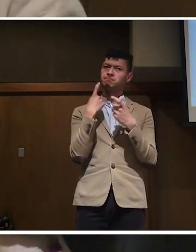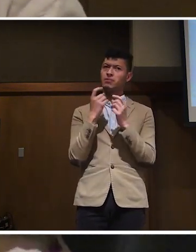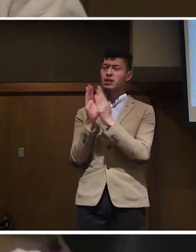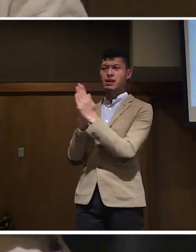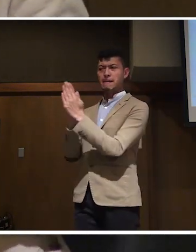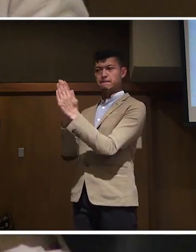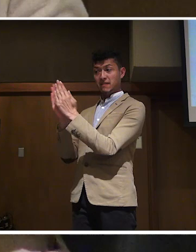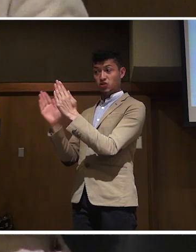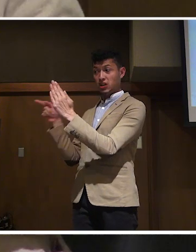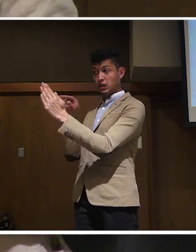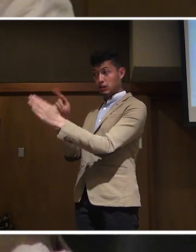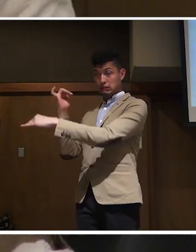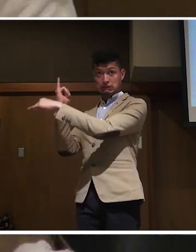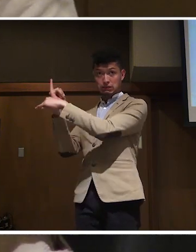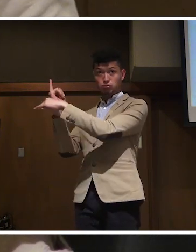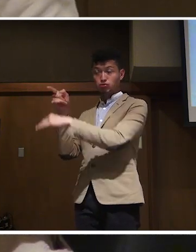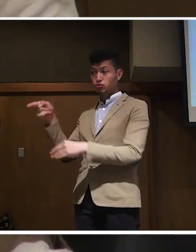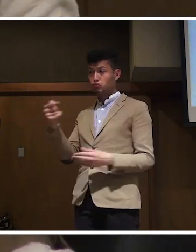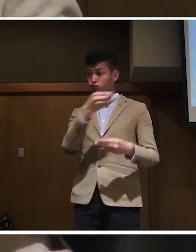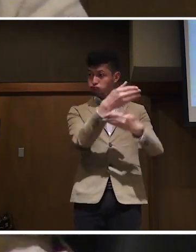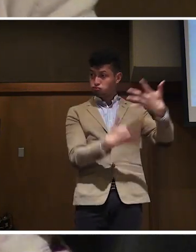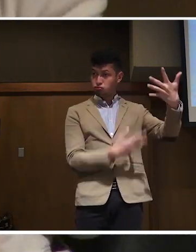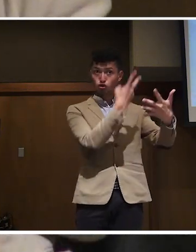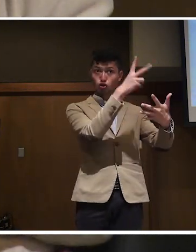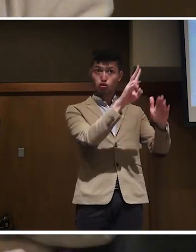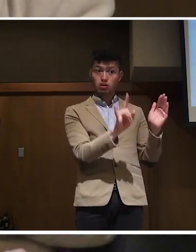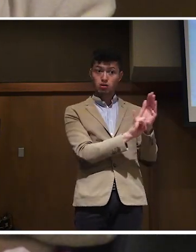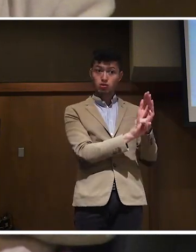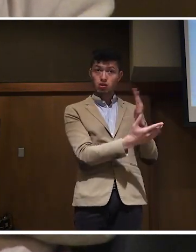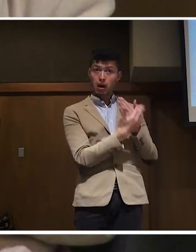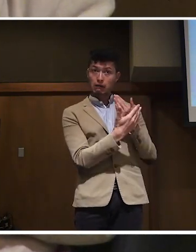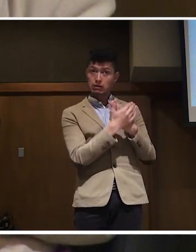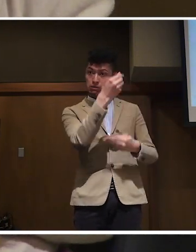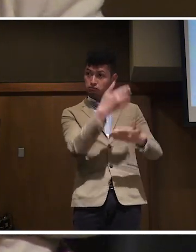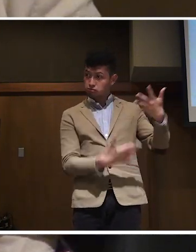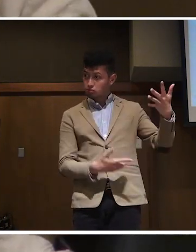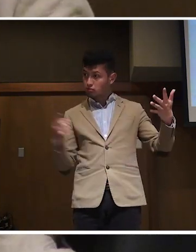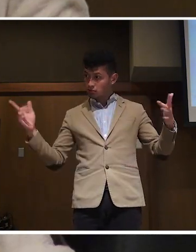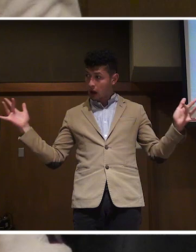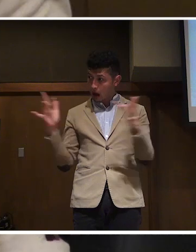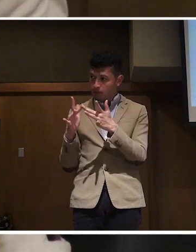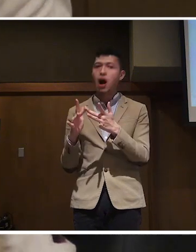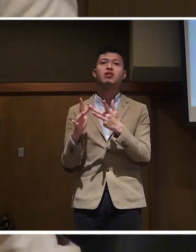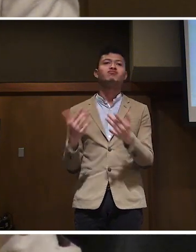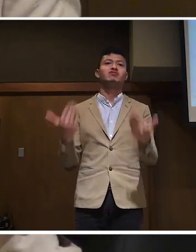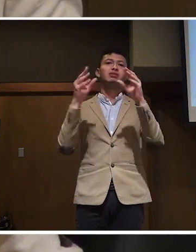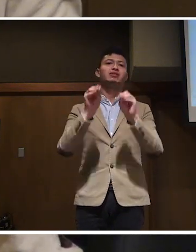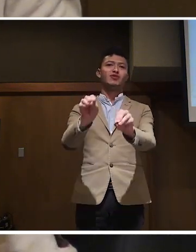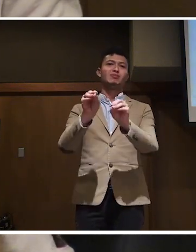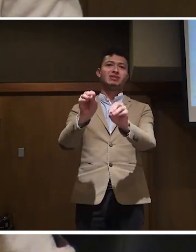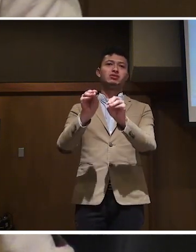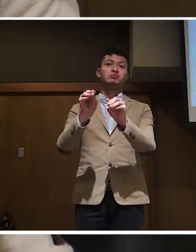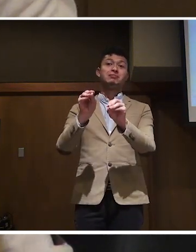por lo menos con esos objetivos, está contribuyendo a la formación, no sé si de nación, pero